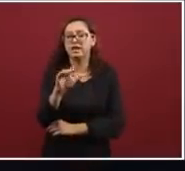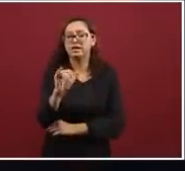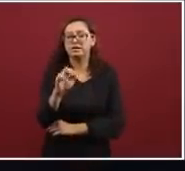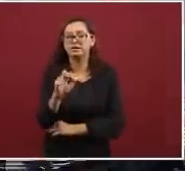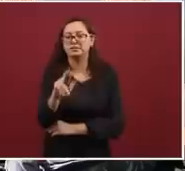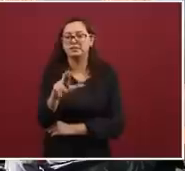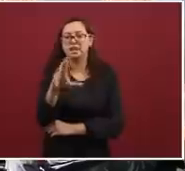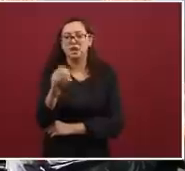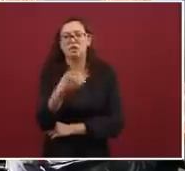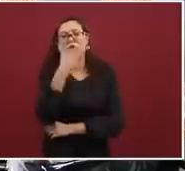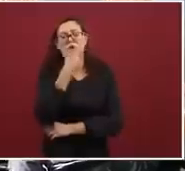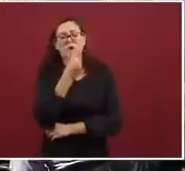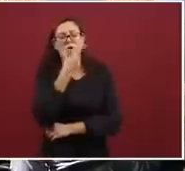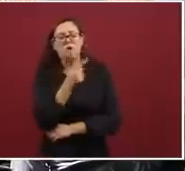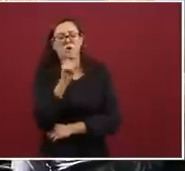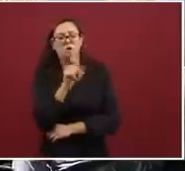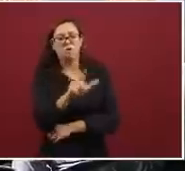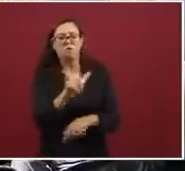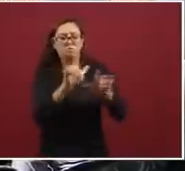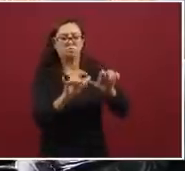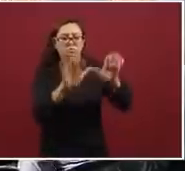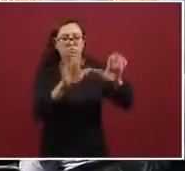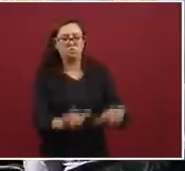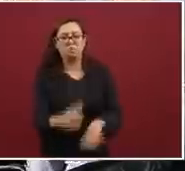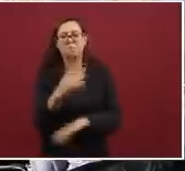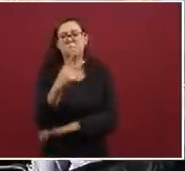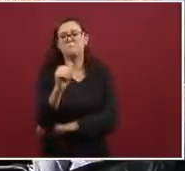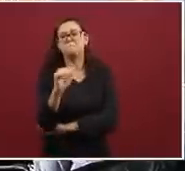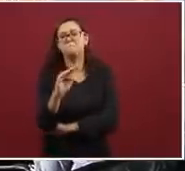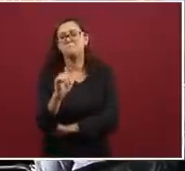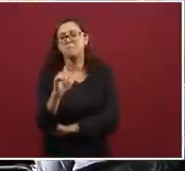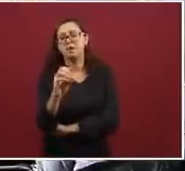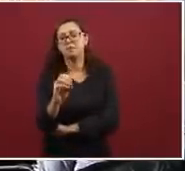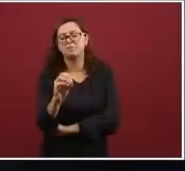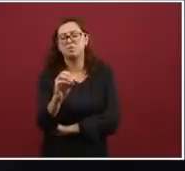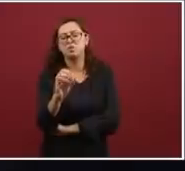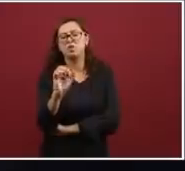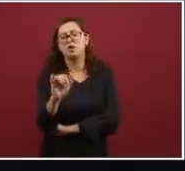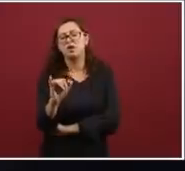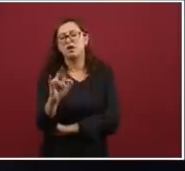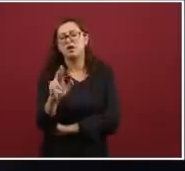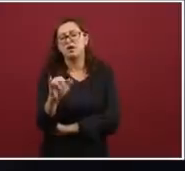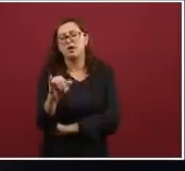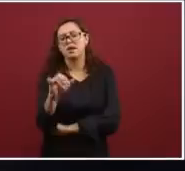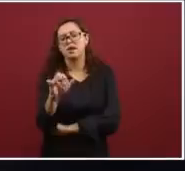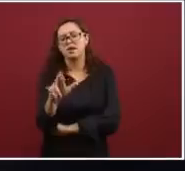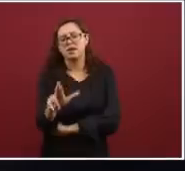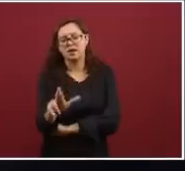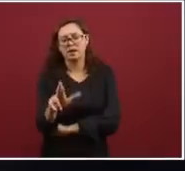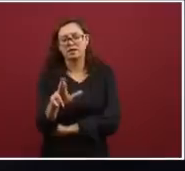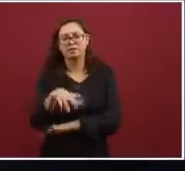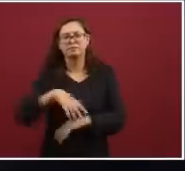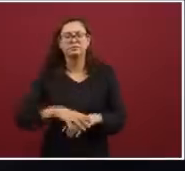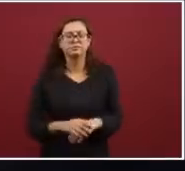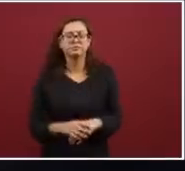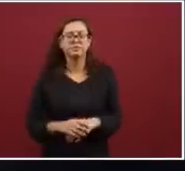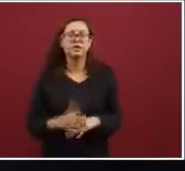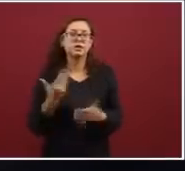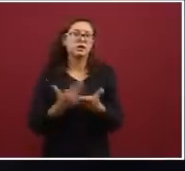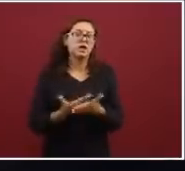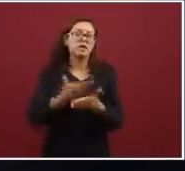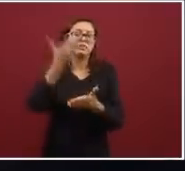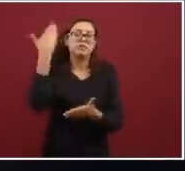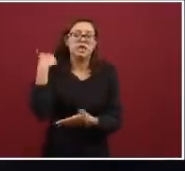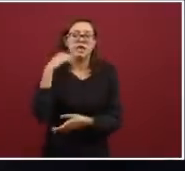su columnista Pablo Iriar. Este periódico, en los últimos días de Calderón, se